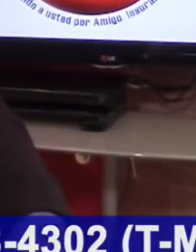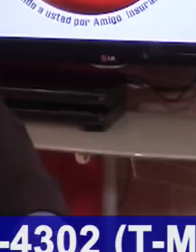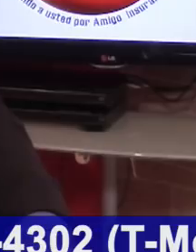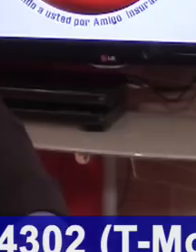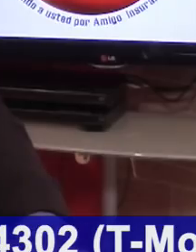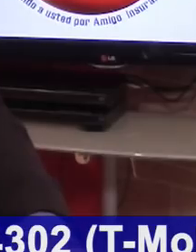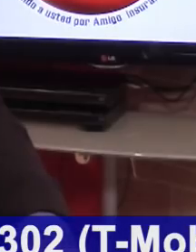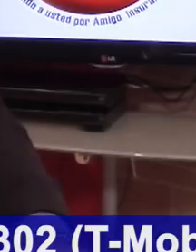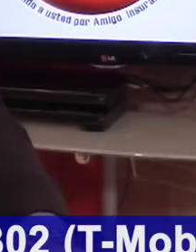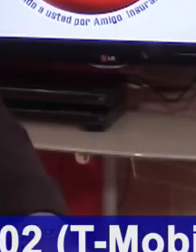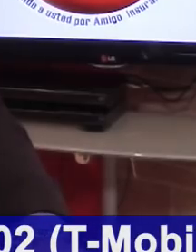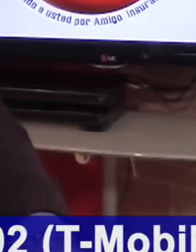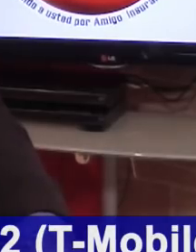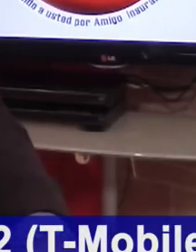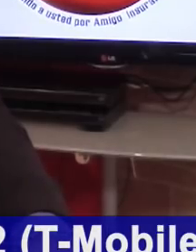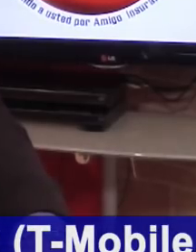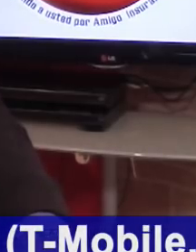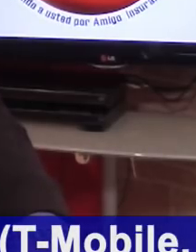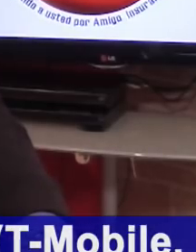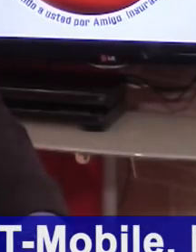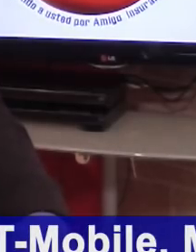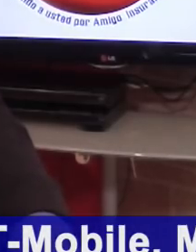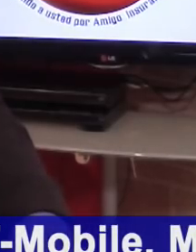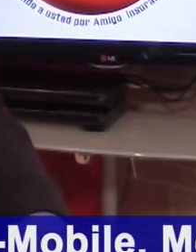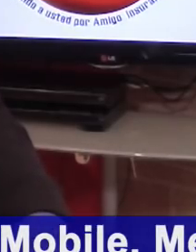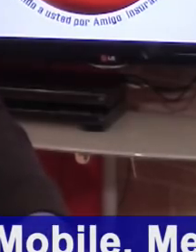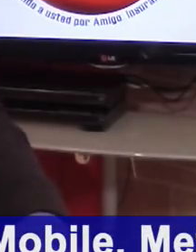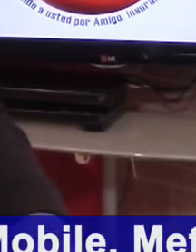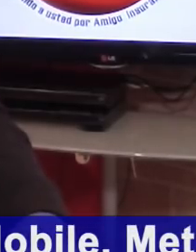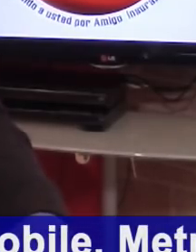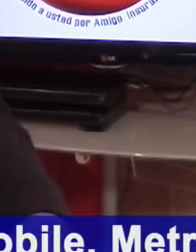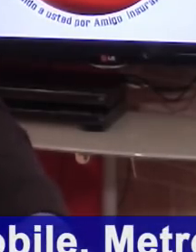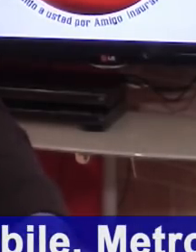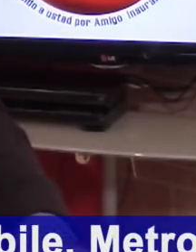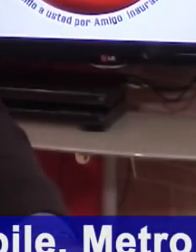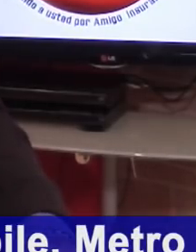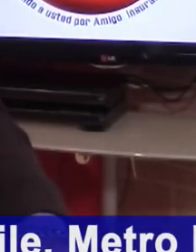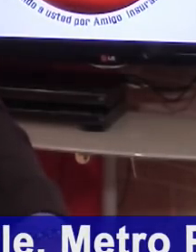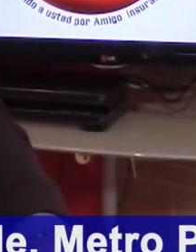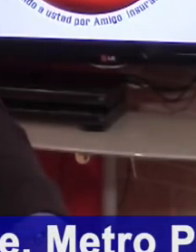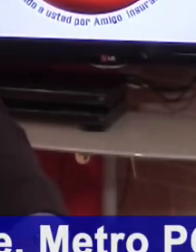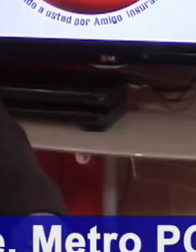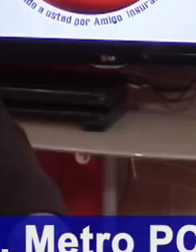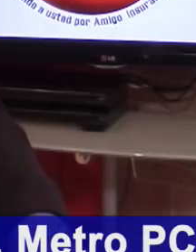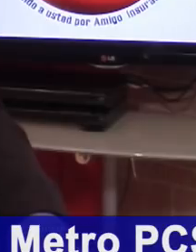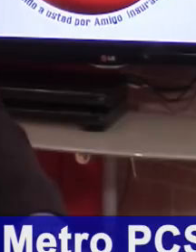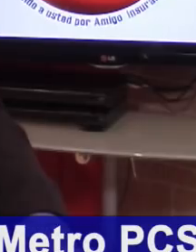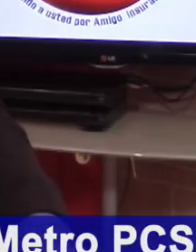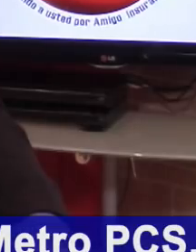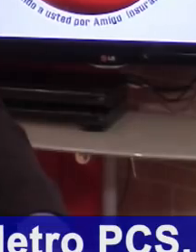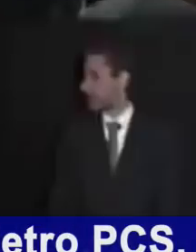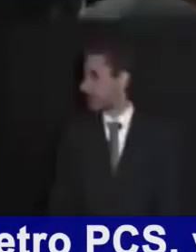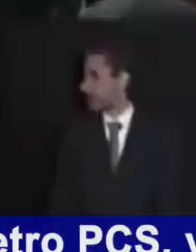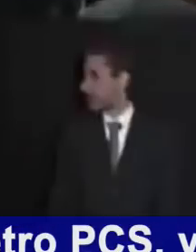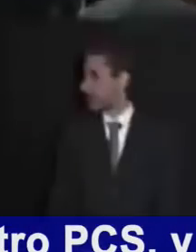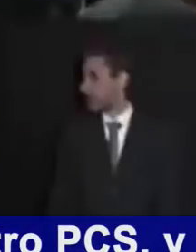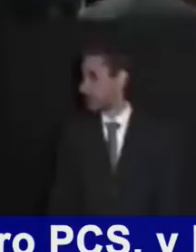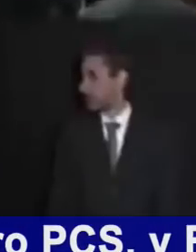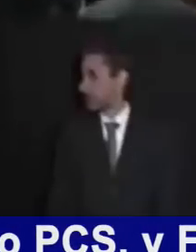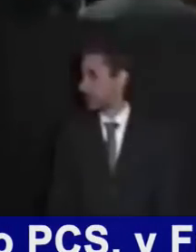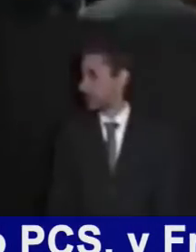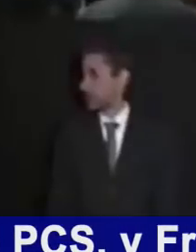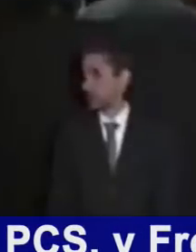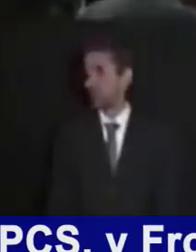la precampaña, le vamos a quitar la sonrisa al iluminado tropical, refiriéndose a Andrés Manuel López Obrador. El